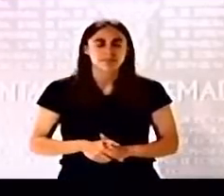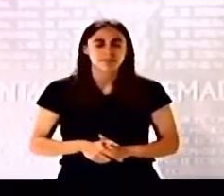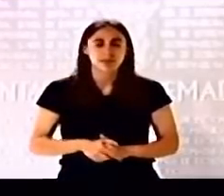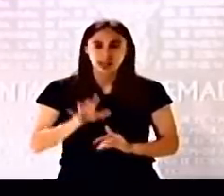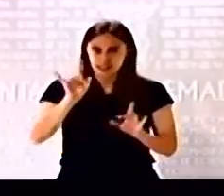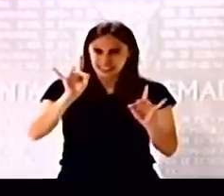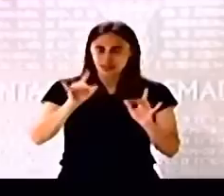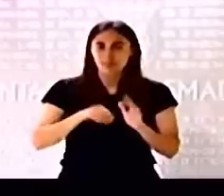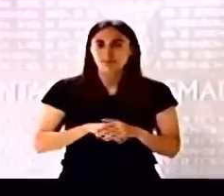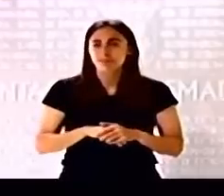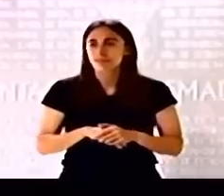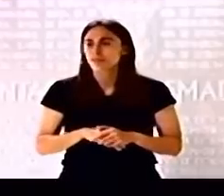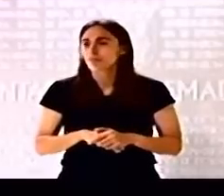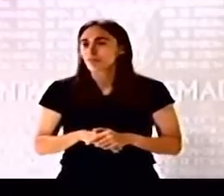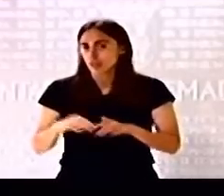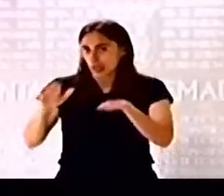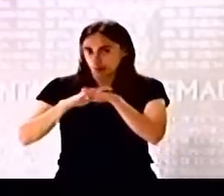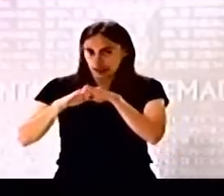Sí, Ana, sí.